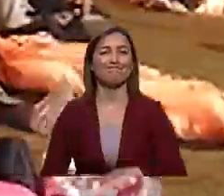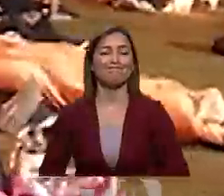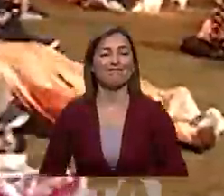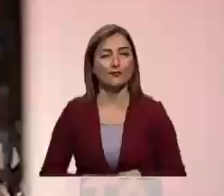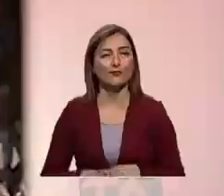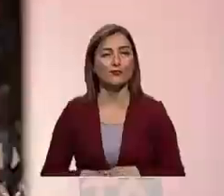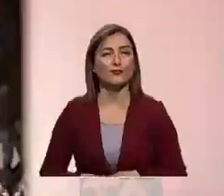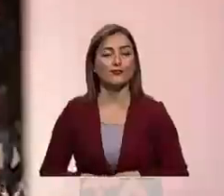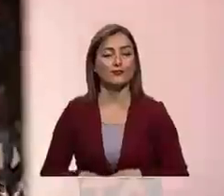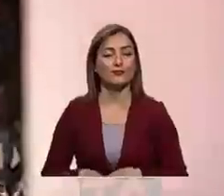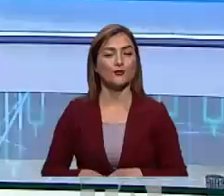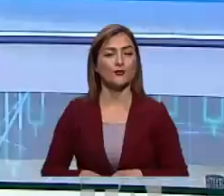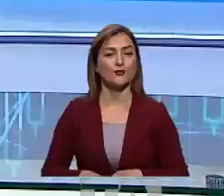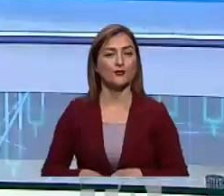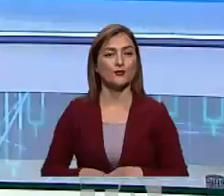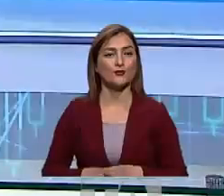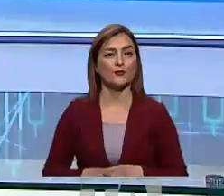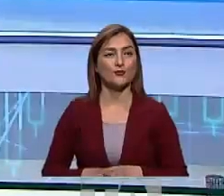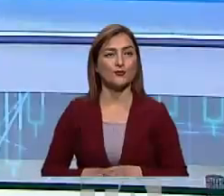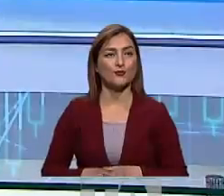Quiñones, 24 horas.